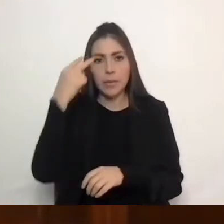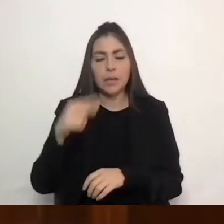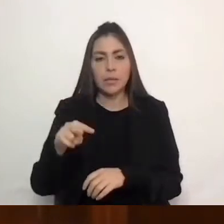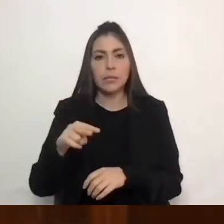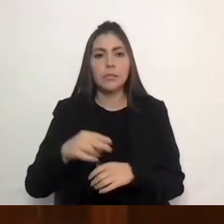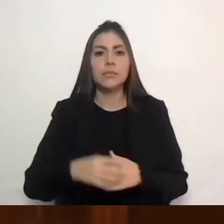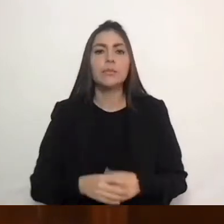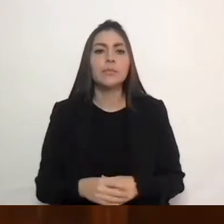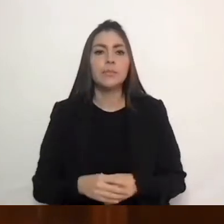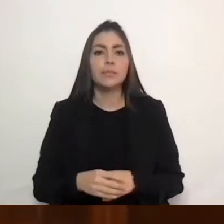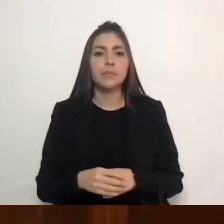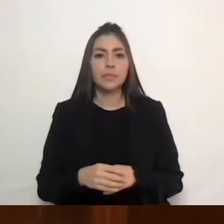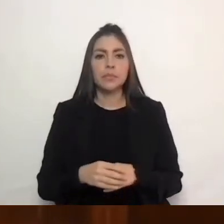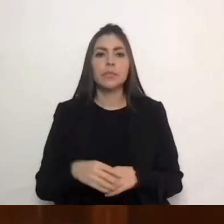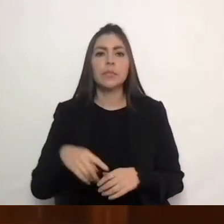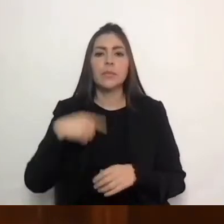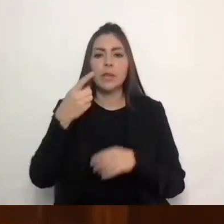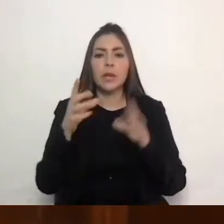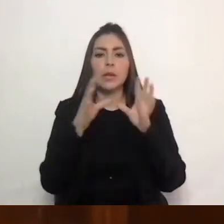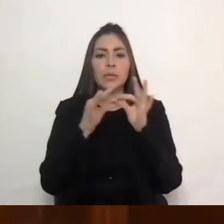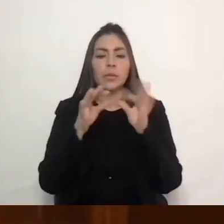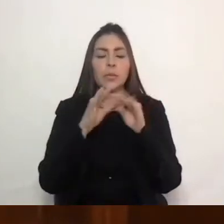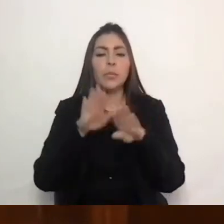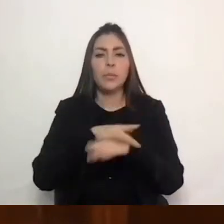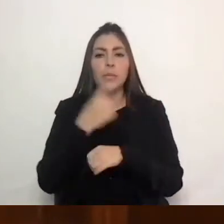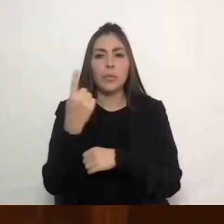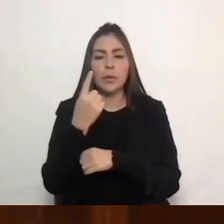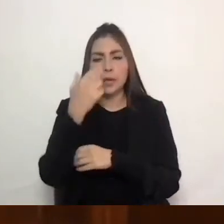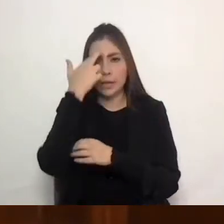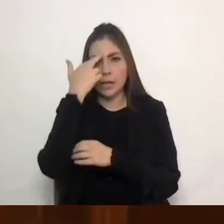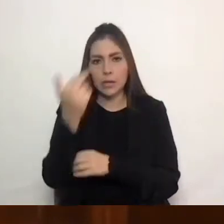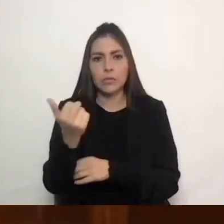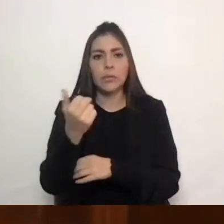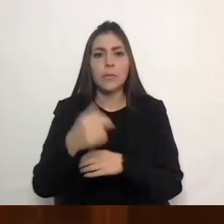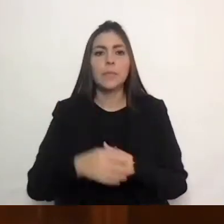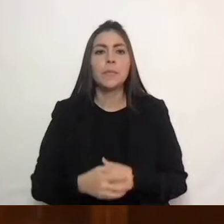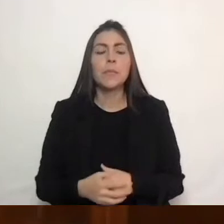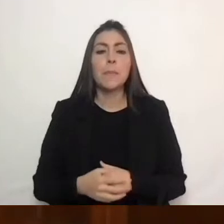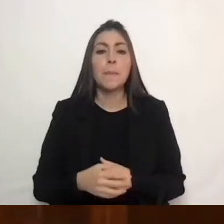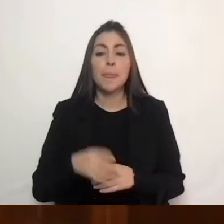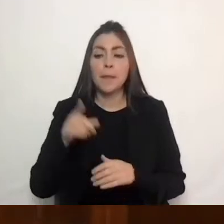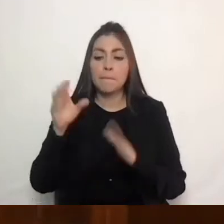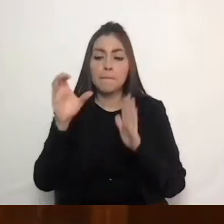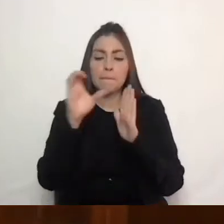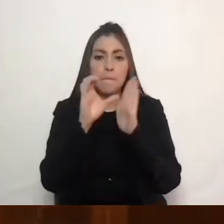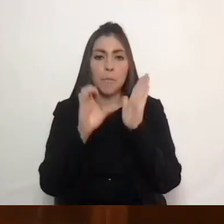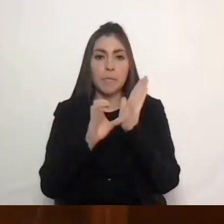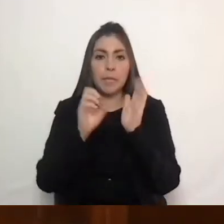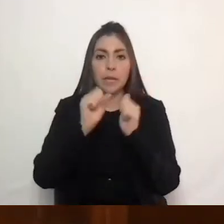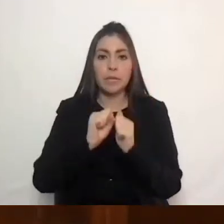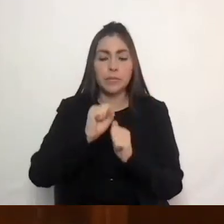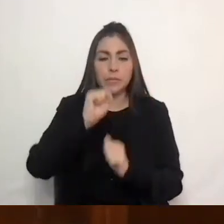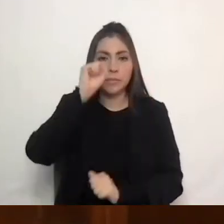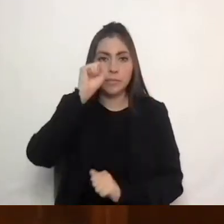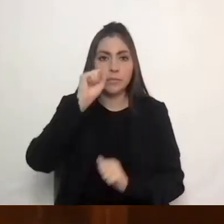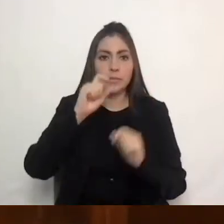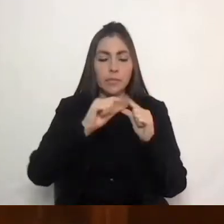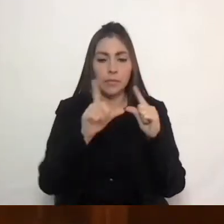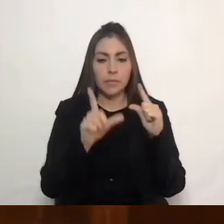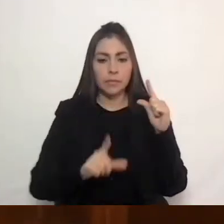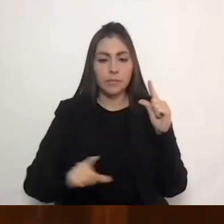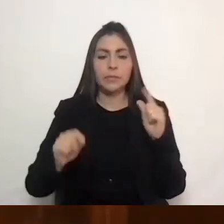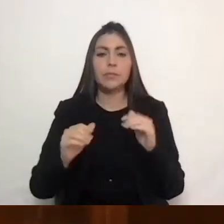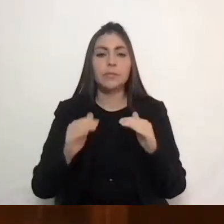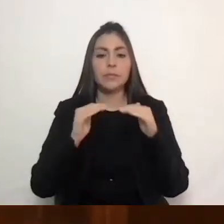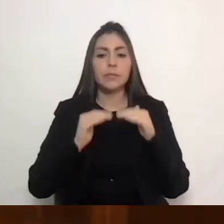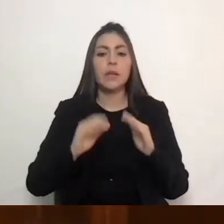mérito de la siguiente exposición de motivos, que la Constitución Política de los Estados Unidos Mexicanos, la